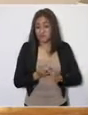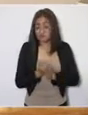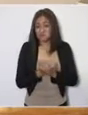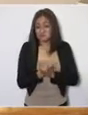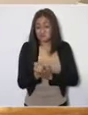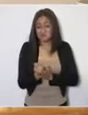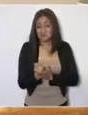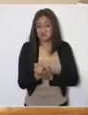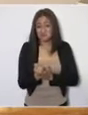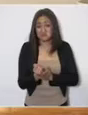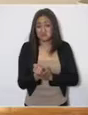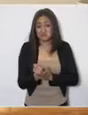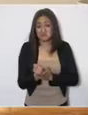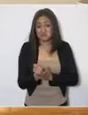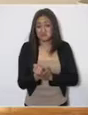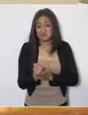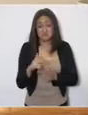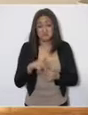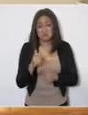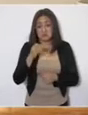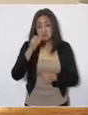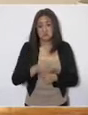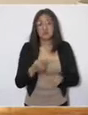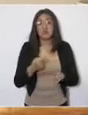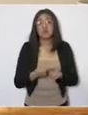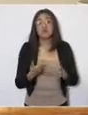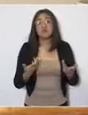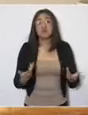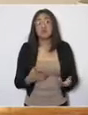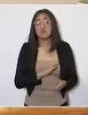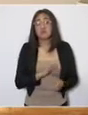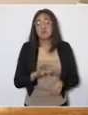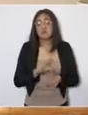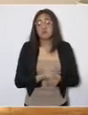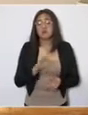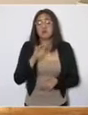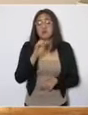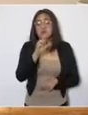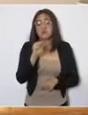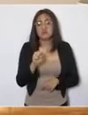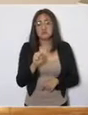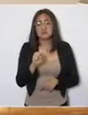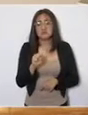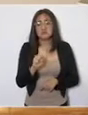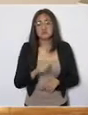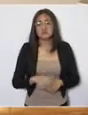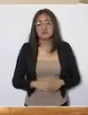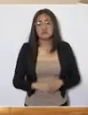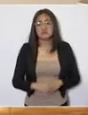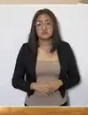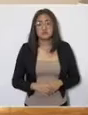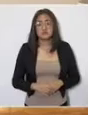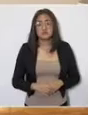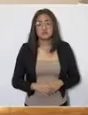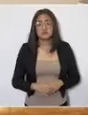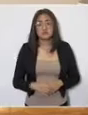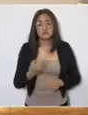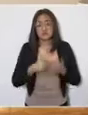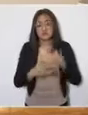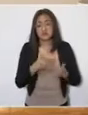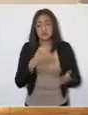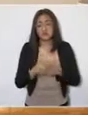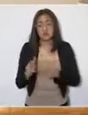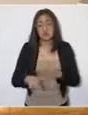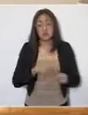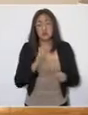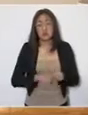sí sin autorización deseas muebles todas las obras de naturaleza